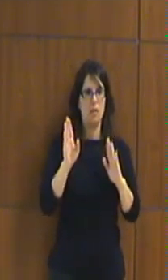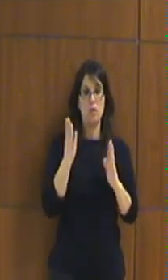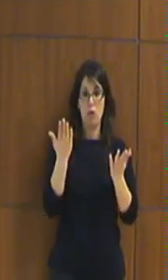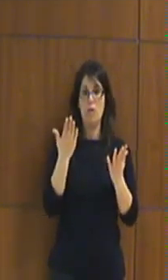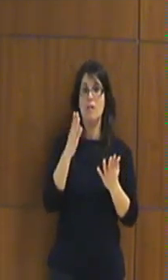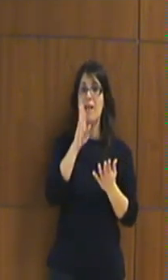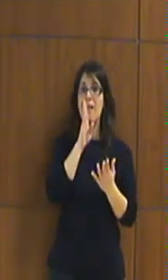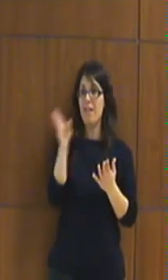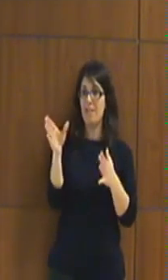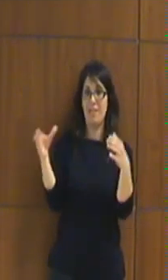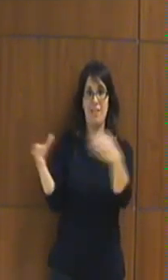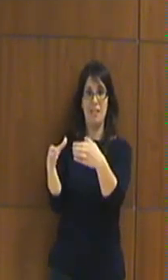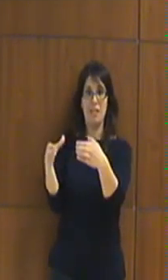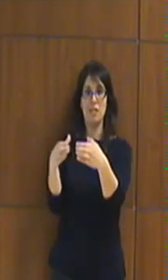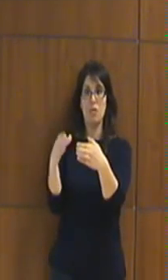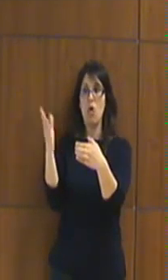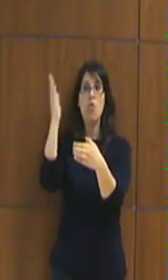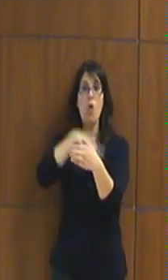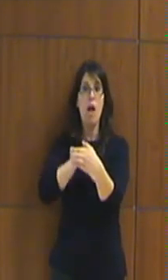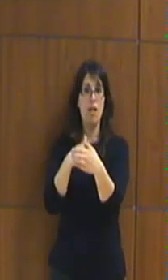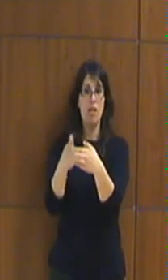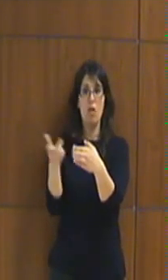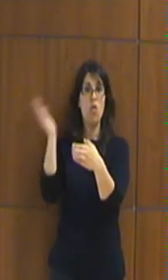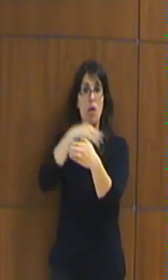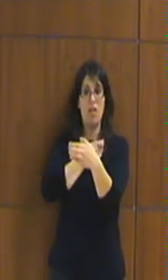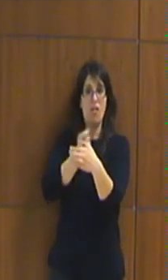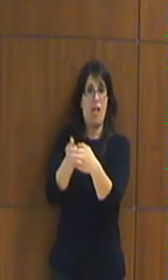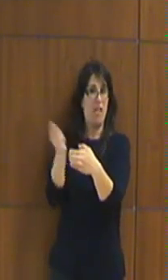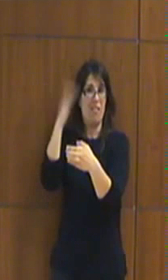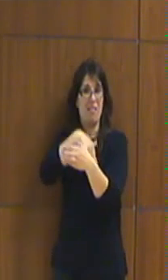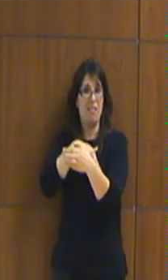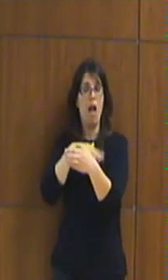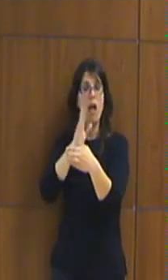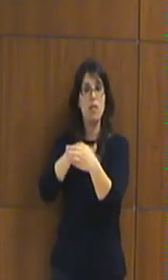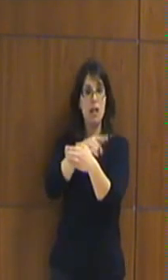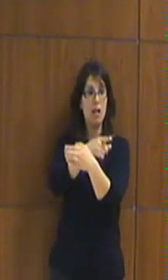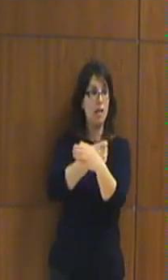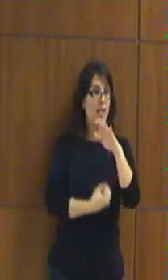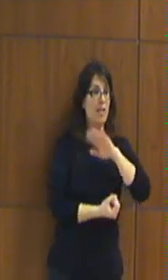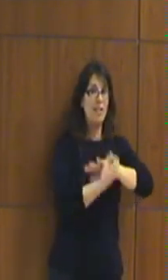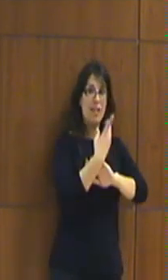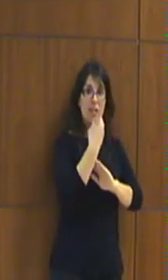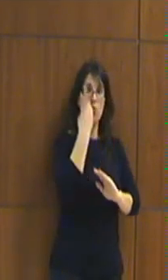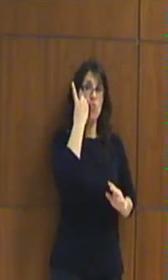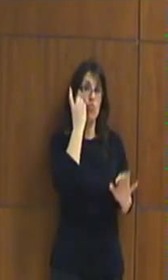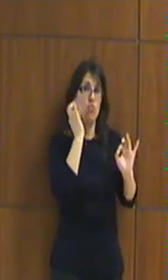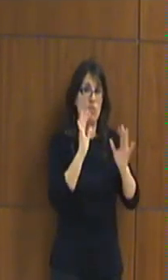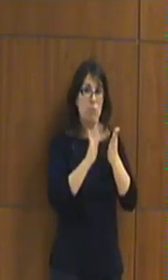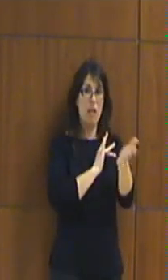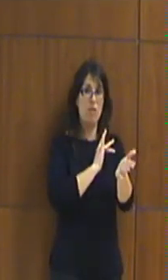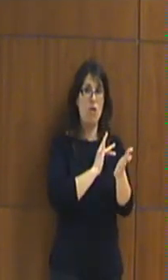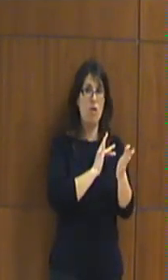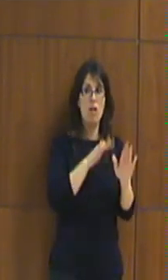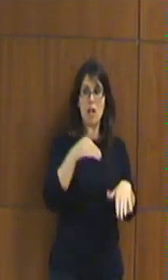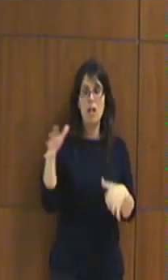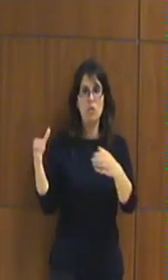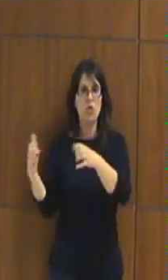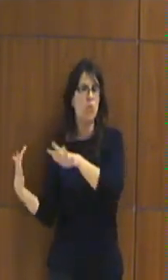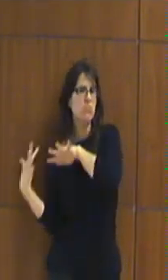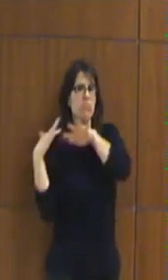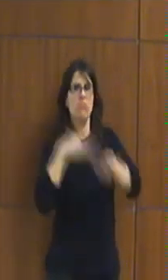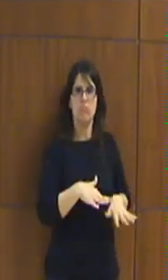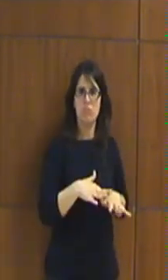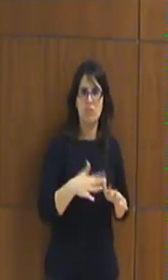mercado que hablamos antes se ha convertido en un mercado casi exclusivo de esta marca para estos determinados usuarios, porque es la única que tiene instalado ya de por